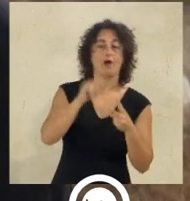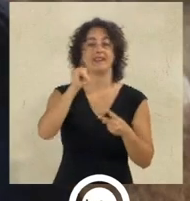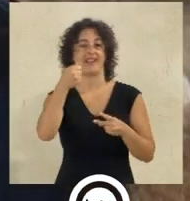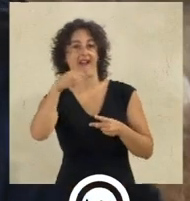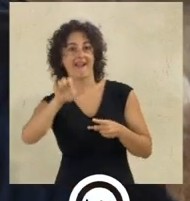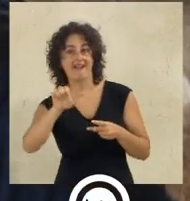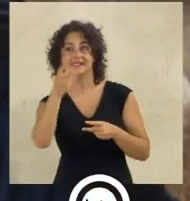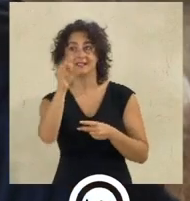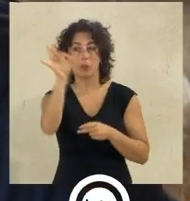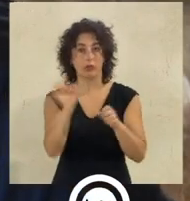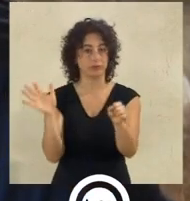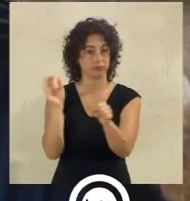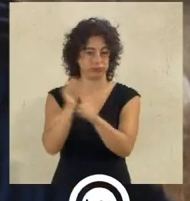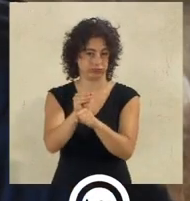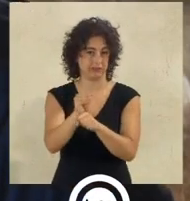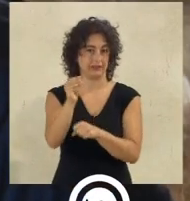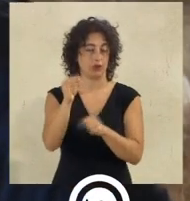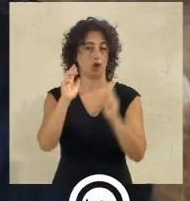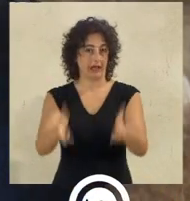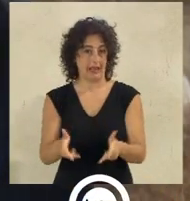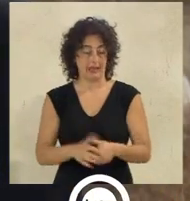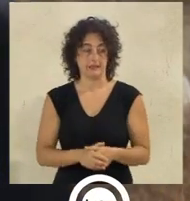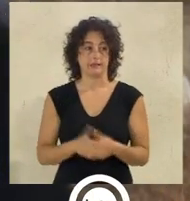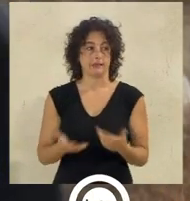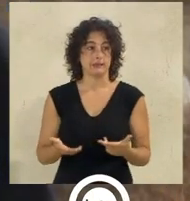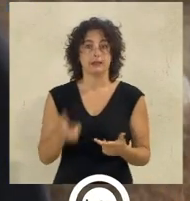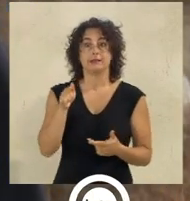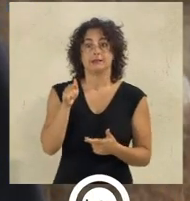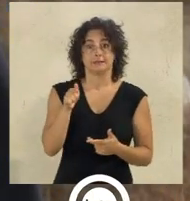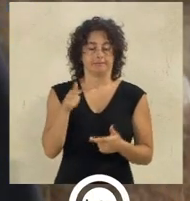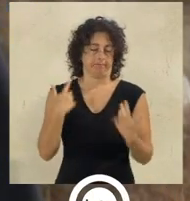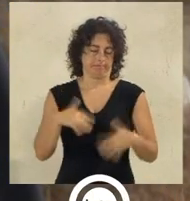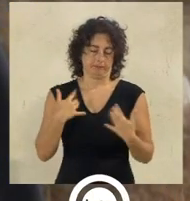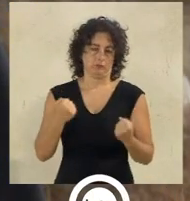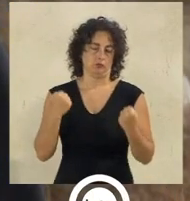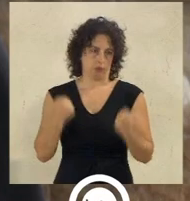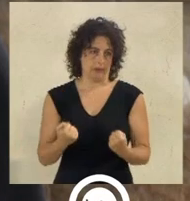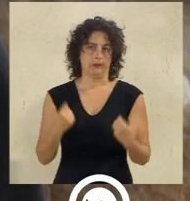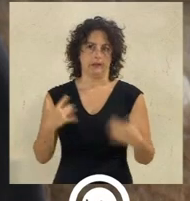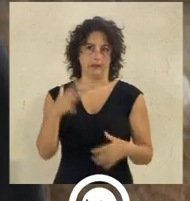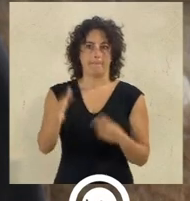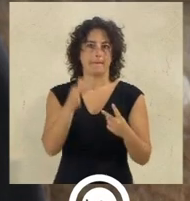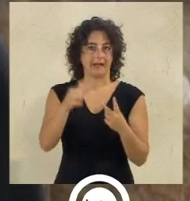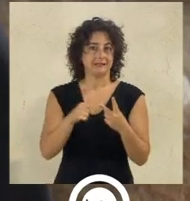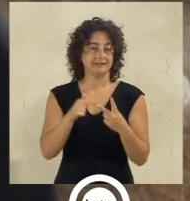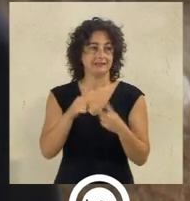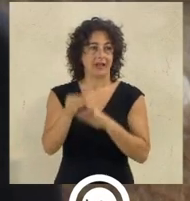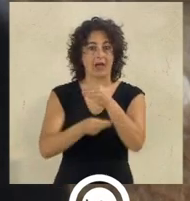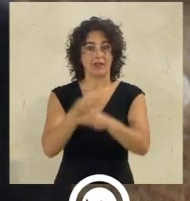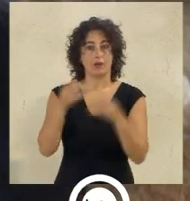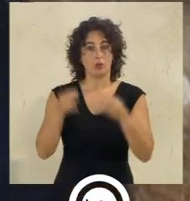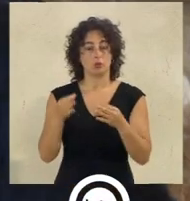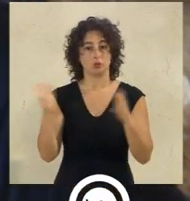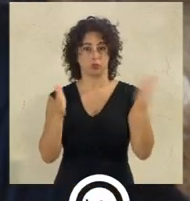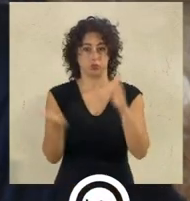al 30% para las cadenas hoteleras. Si de por sí esto es sangrante, lo es más que lo hagan en plena ola de